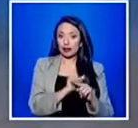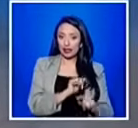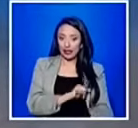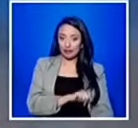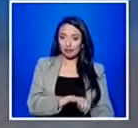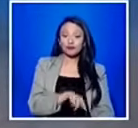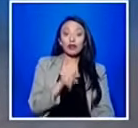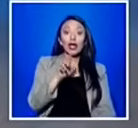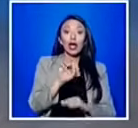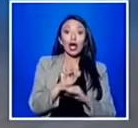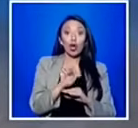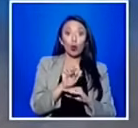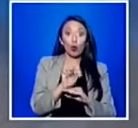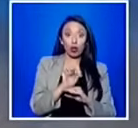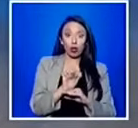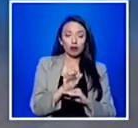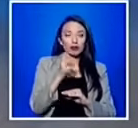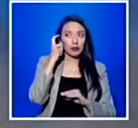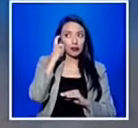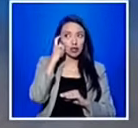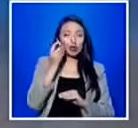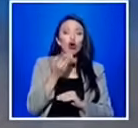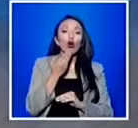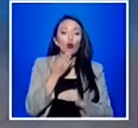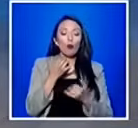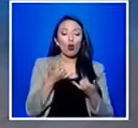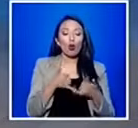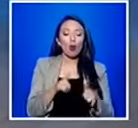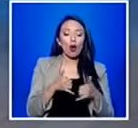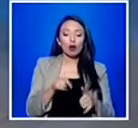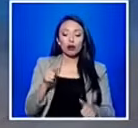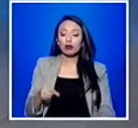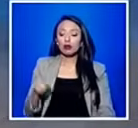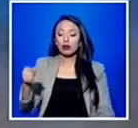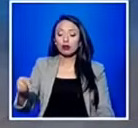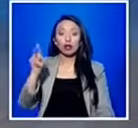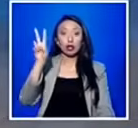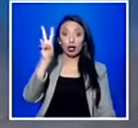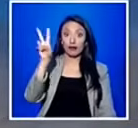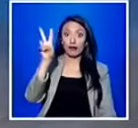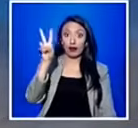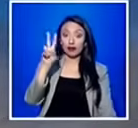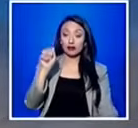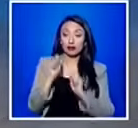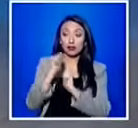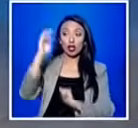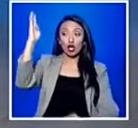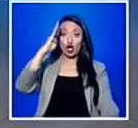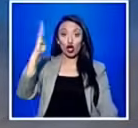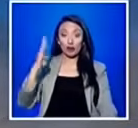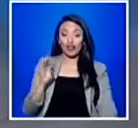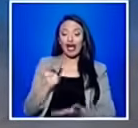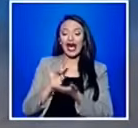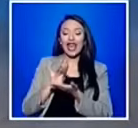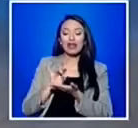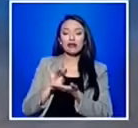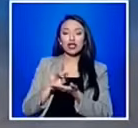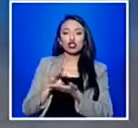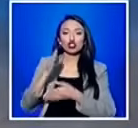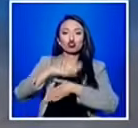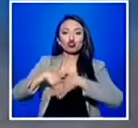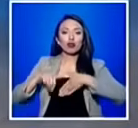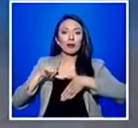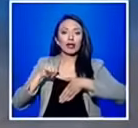La tricolor nacional define el estilo de juego con el que encarará el compromiso por las eliminatorias sudamericanas.